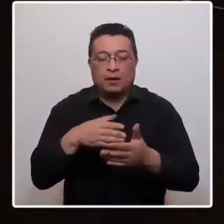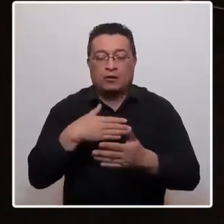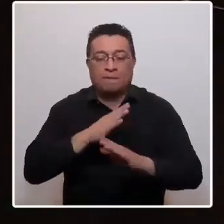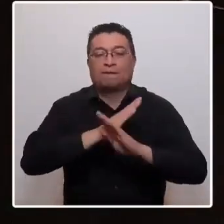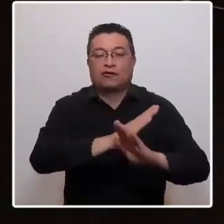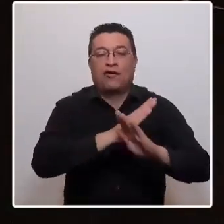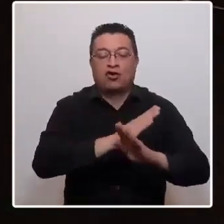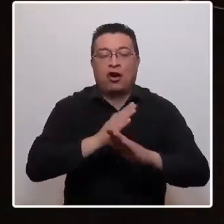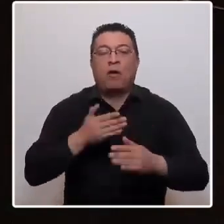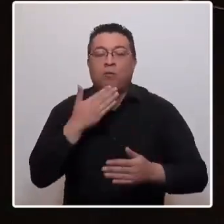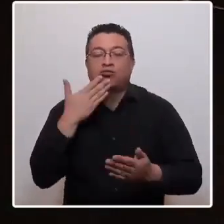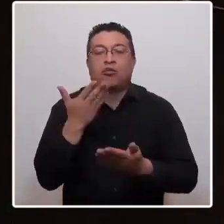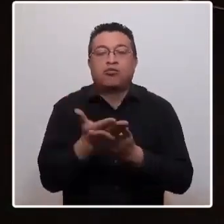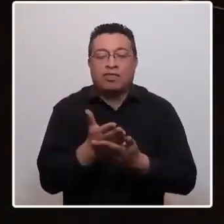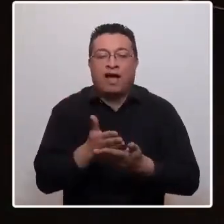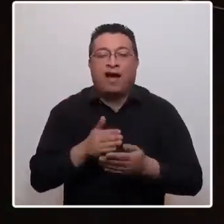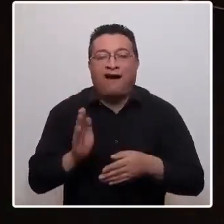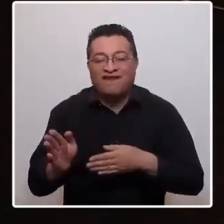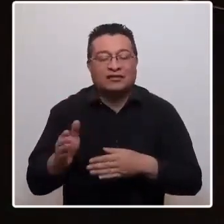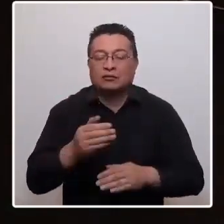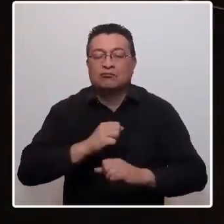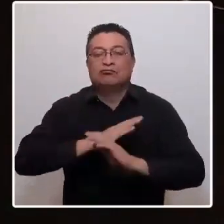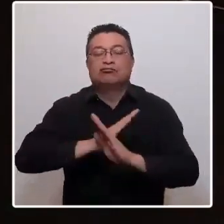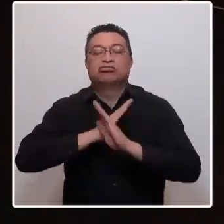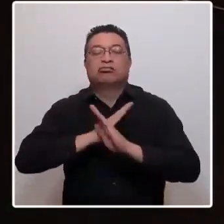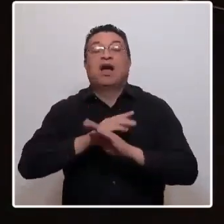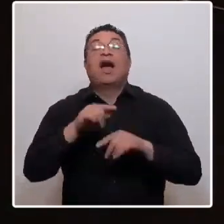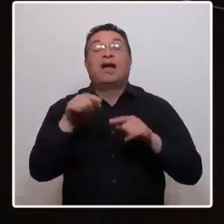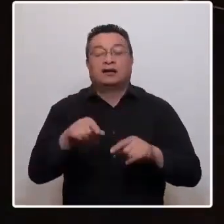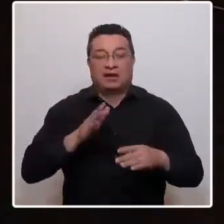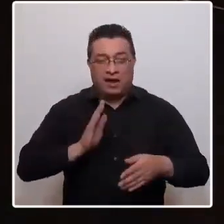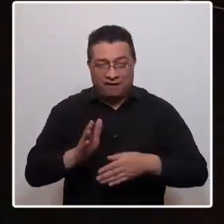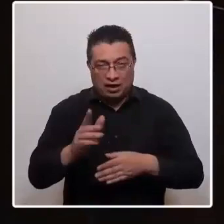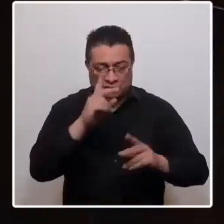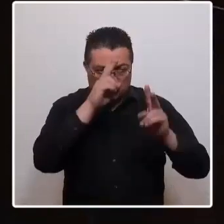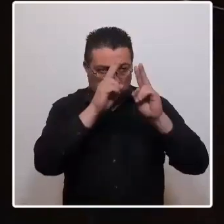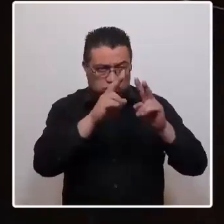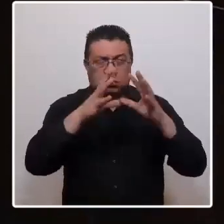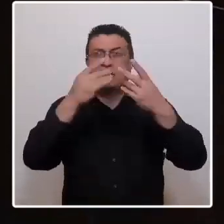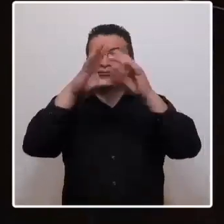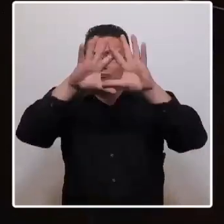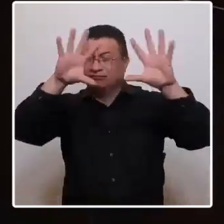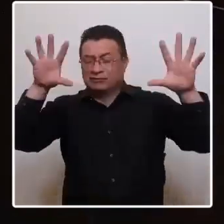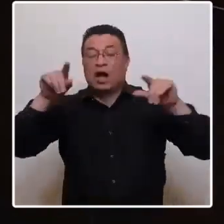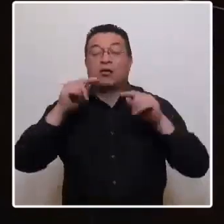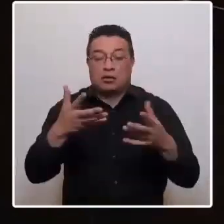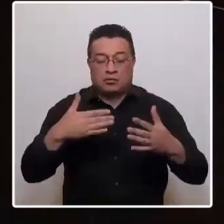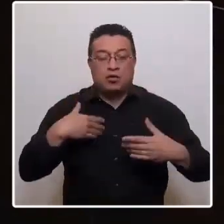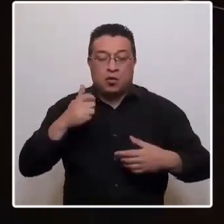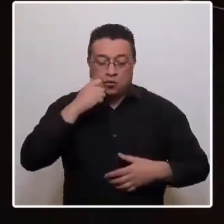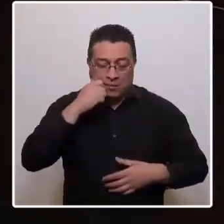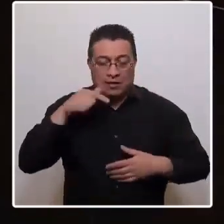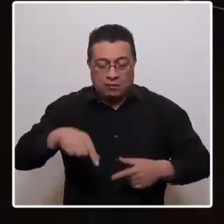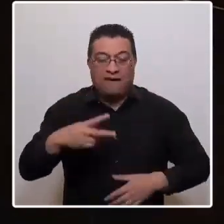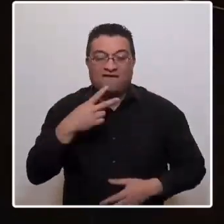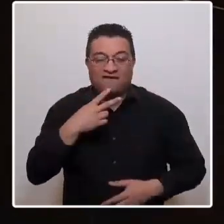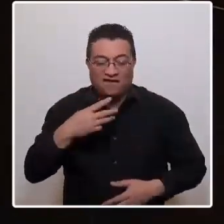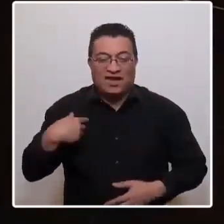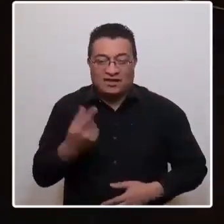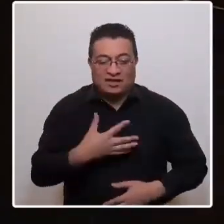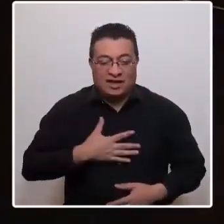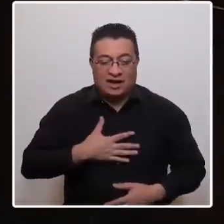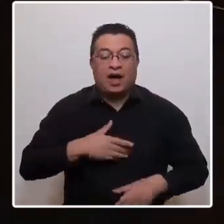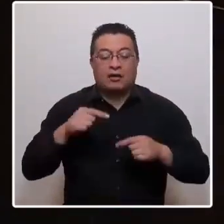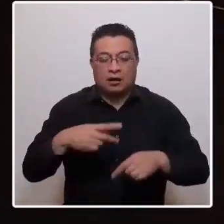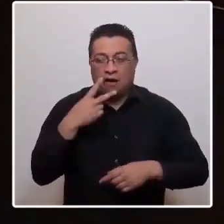estos avances. Si hoy estamos luchando por la naturaleza, es por nuestra sobrevivencia como humanidad, porque nos toca la vida, y aún así vemos con